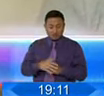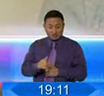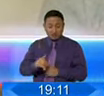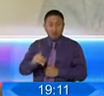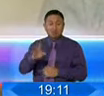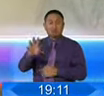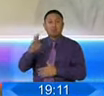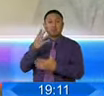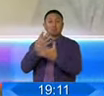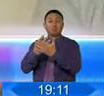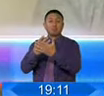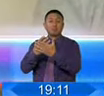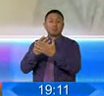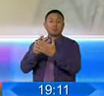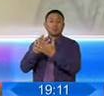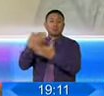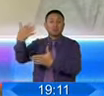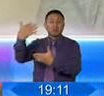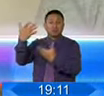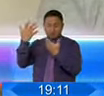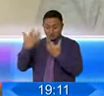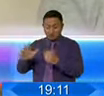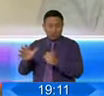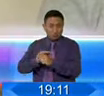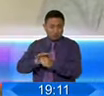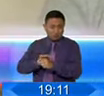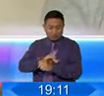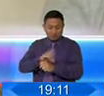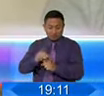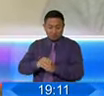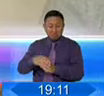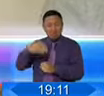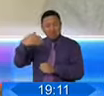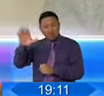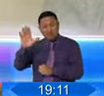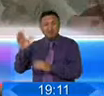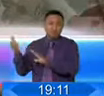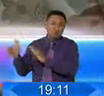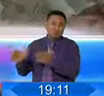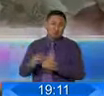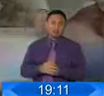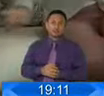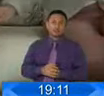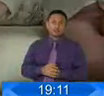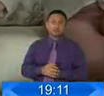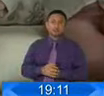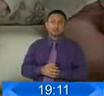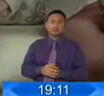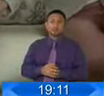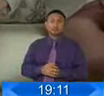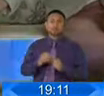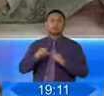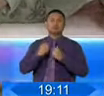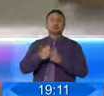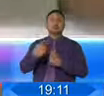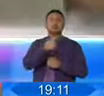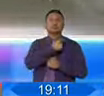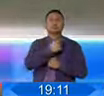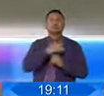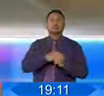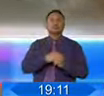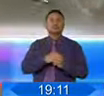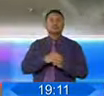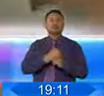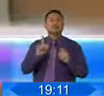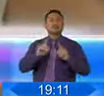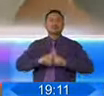presos políticos, él ya ha dicho que han existido demasiadas muertes. La legisladora resalta que esa posición es contraria al